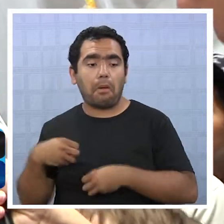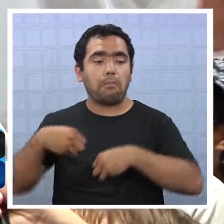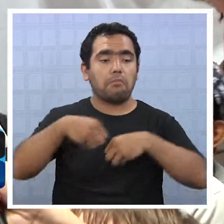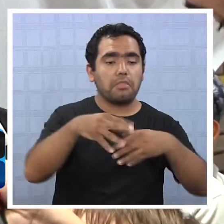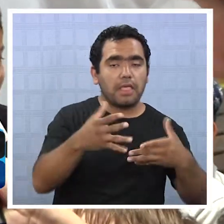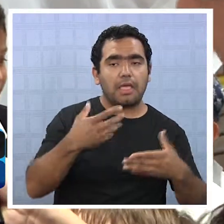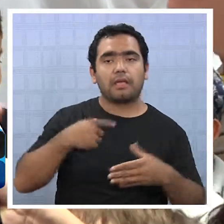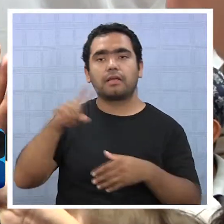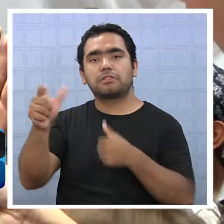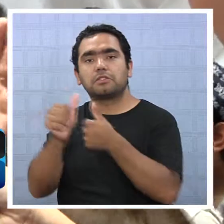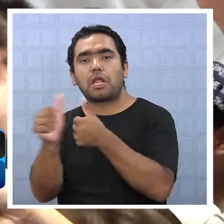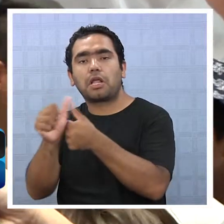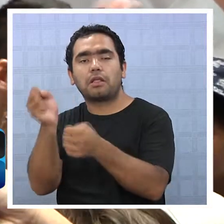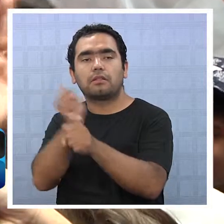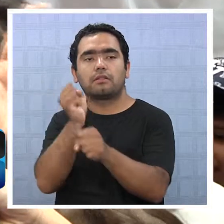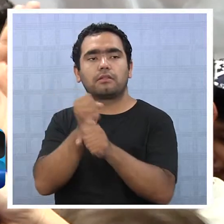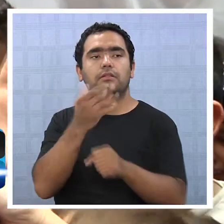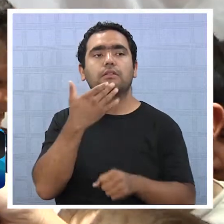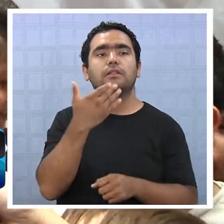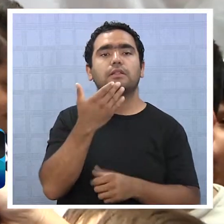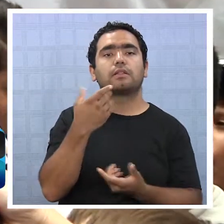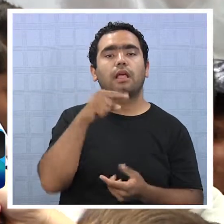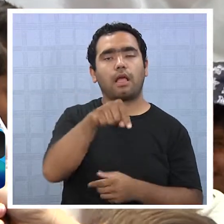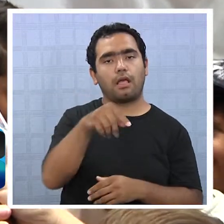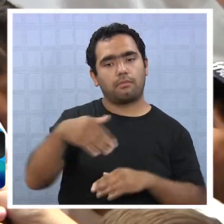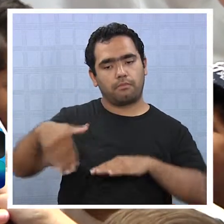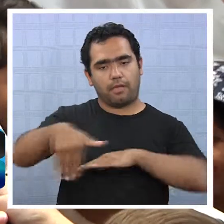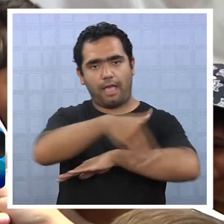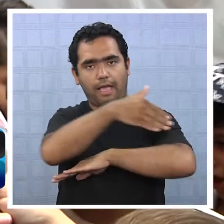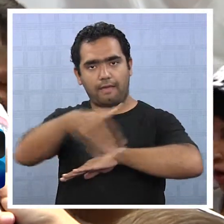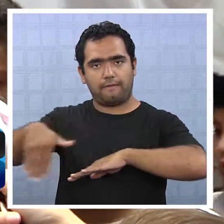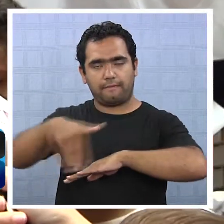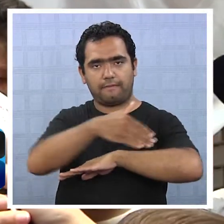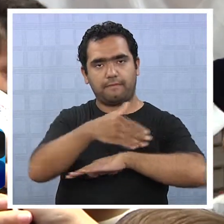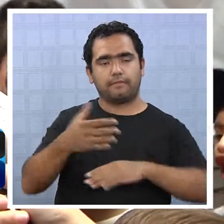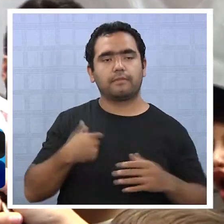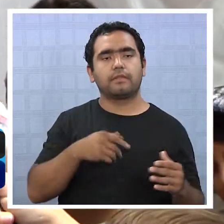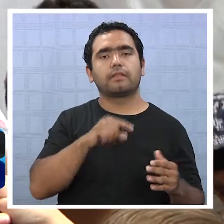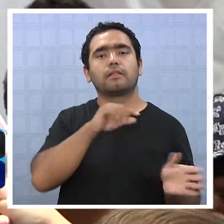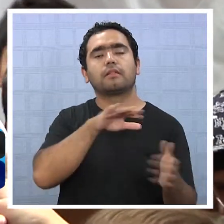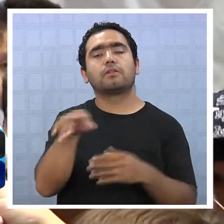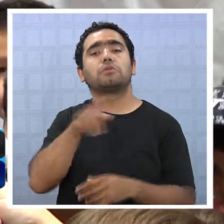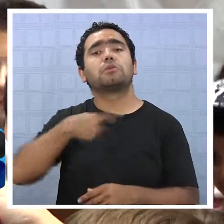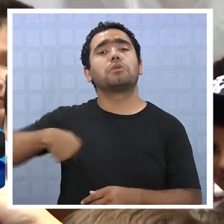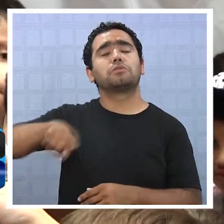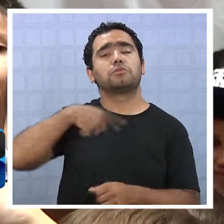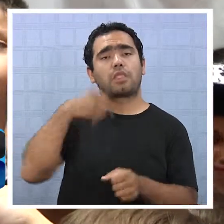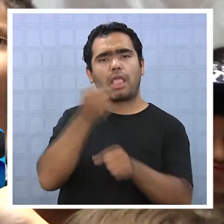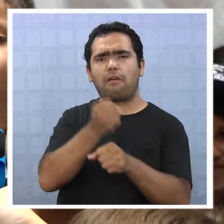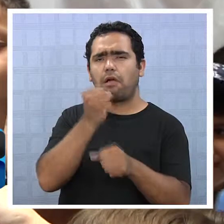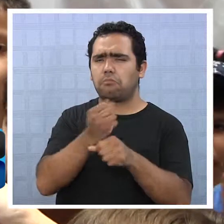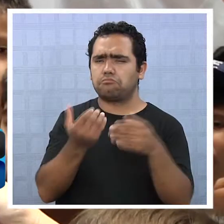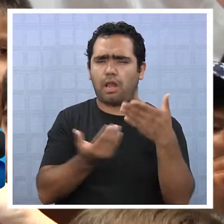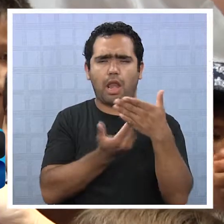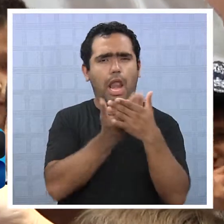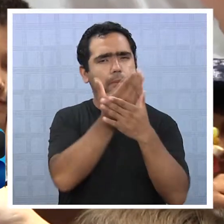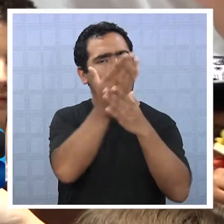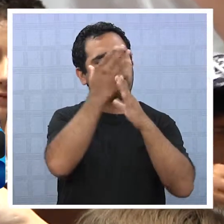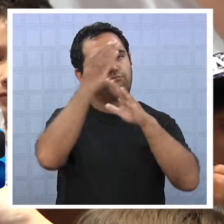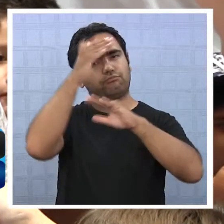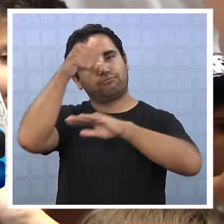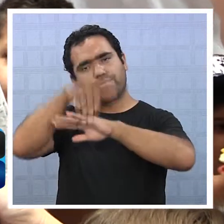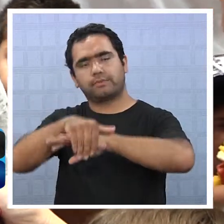cerca, nos dejan. Estamos en avenida peatonal, que también es por seguridad y es muy bueno eso. Y lo otro es que nosotros estamos toda la mañana